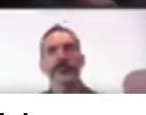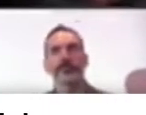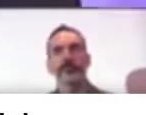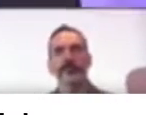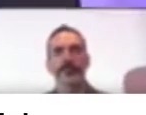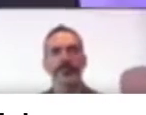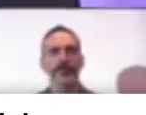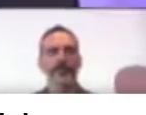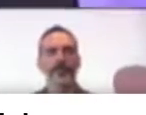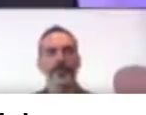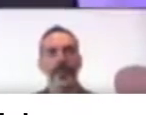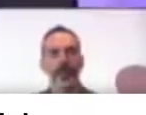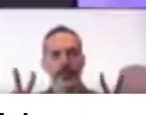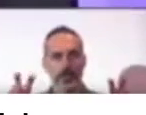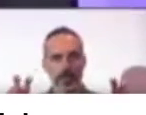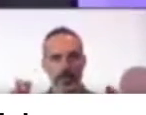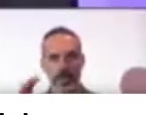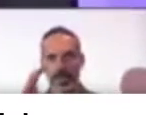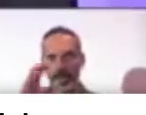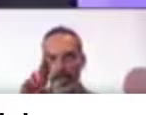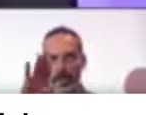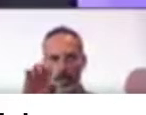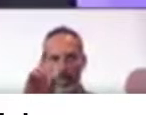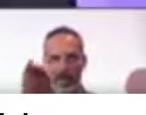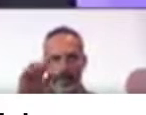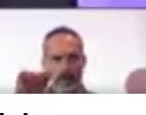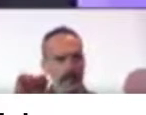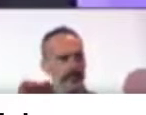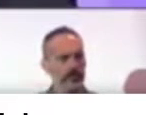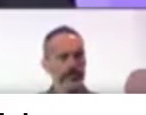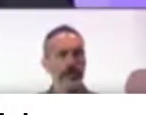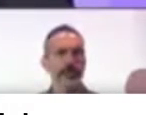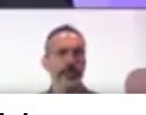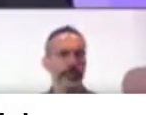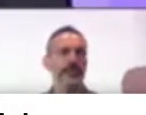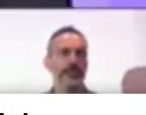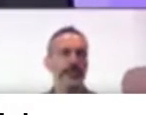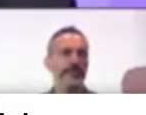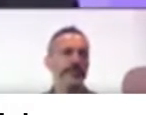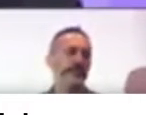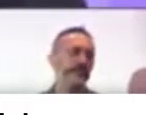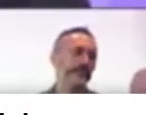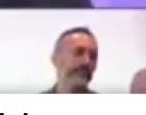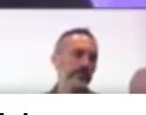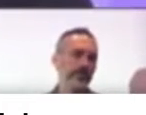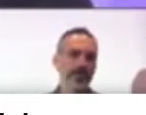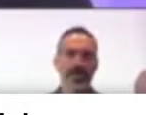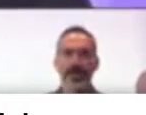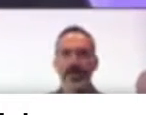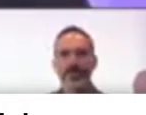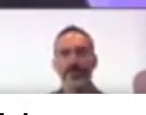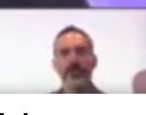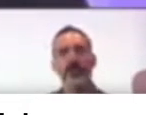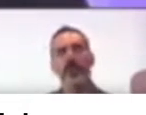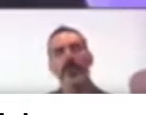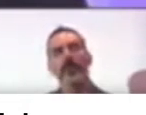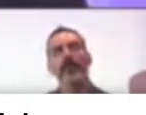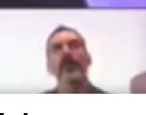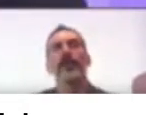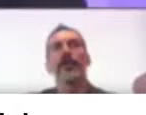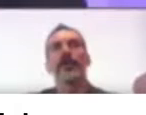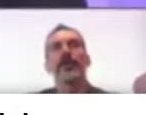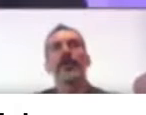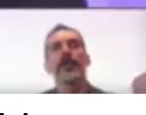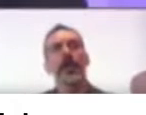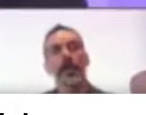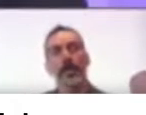El programa Créditos Contigo también ha sido un éxito. Aquí consiste que el gobierno paga los intereses